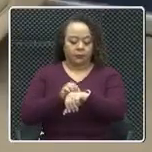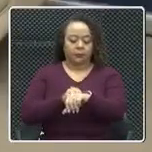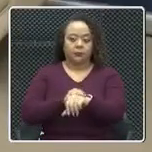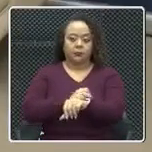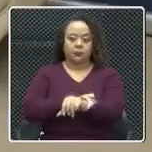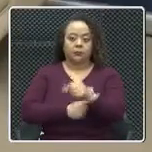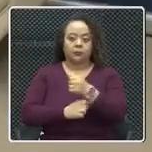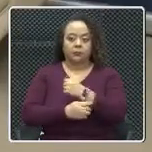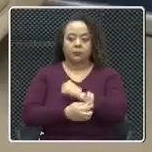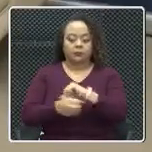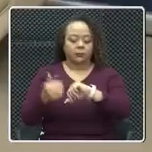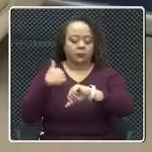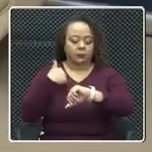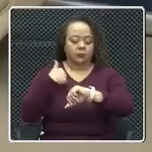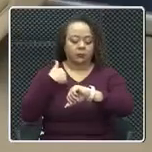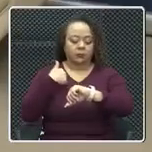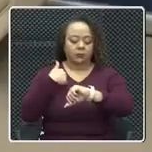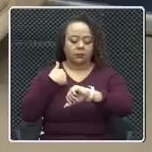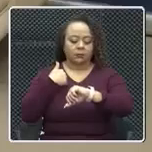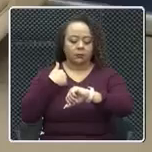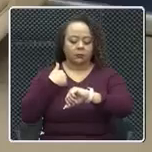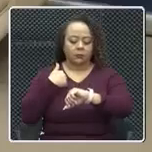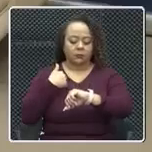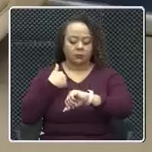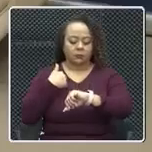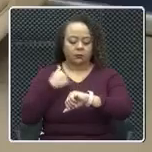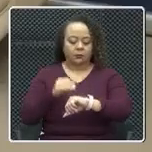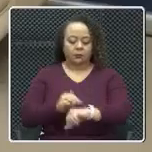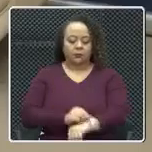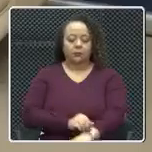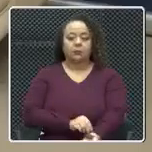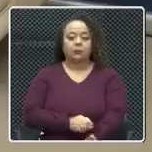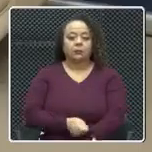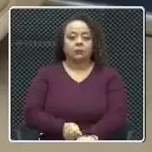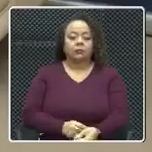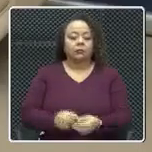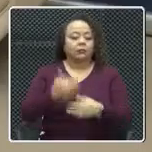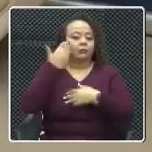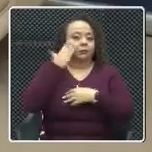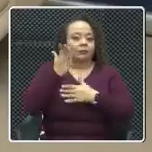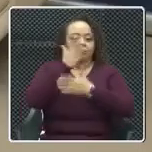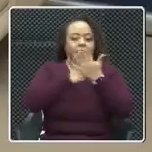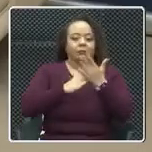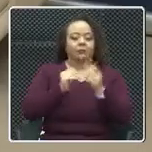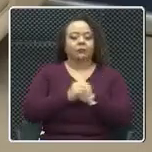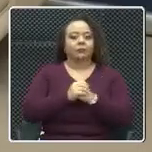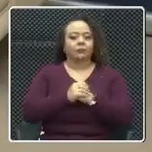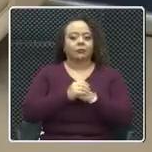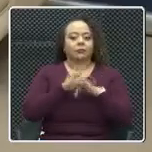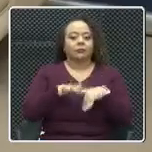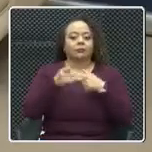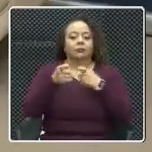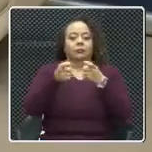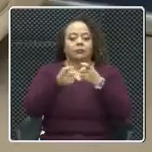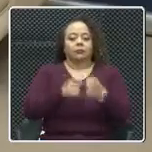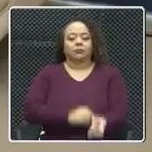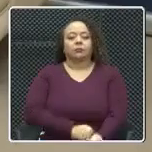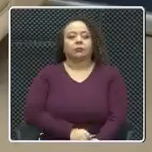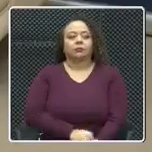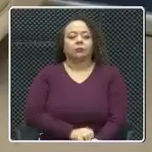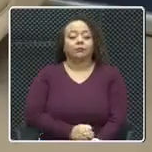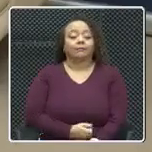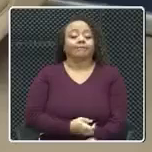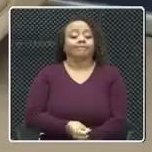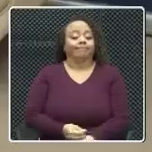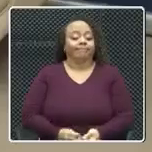definitivamente generar un protocolo en esta línea sin conocer la teoría, sin conocer la parte, ¿verdad?, de cómo se gestiona, va a ser